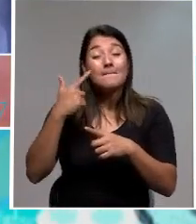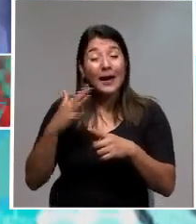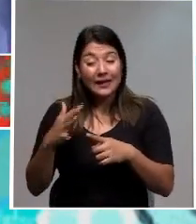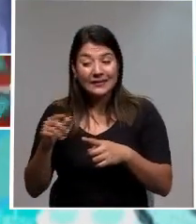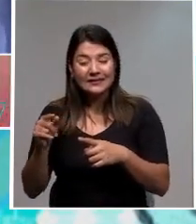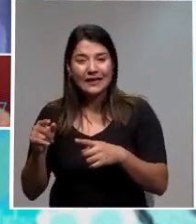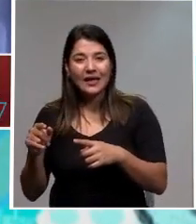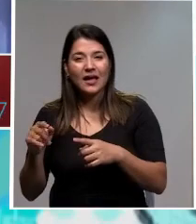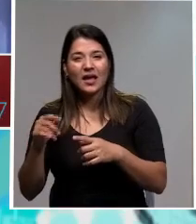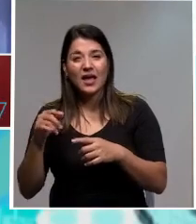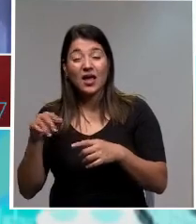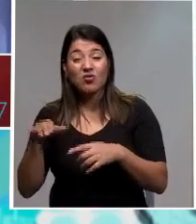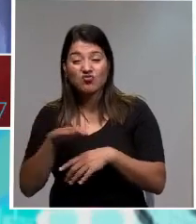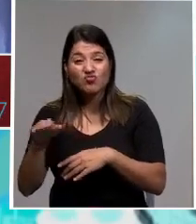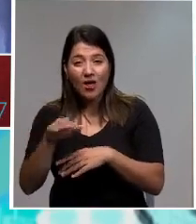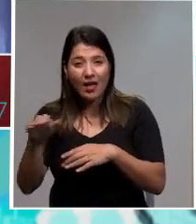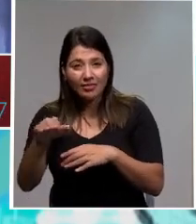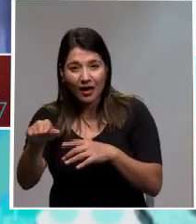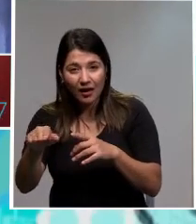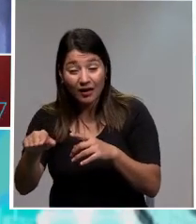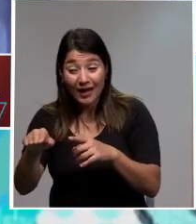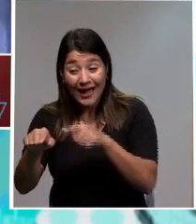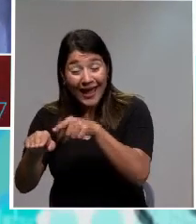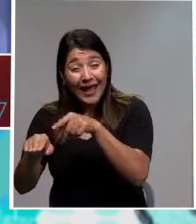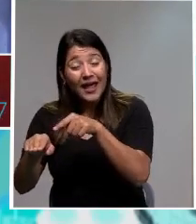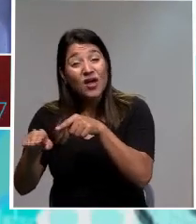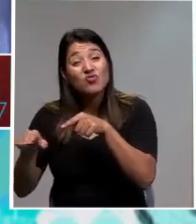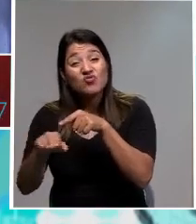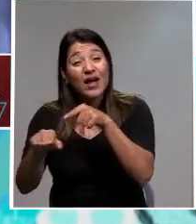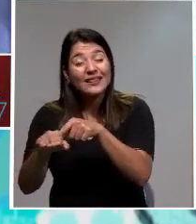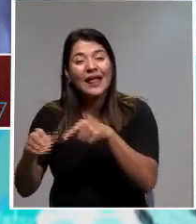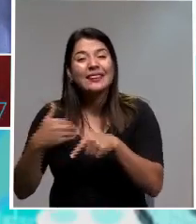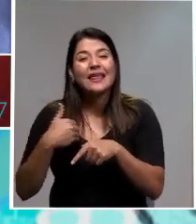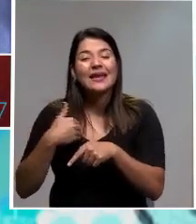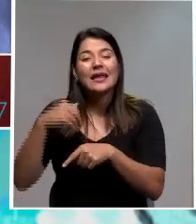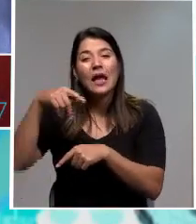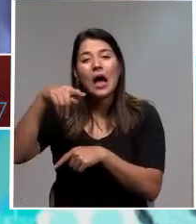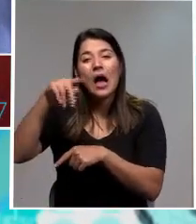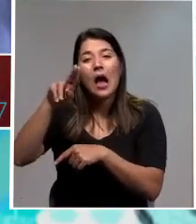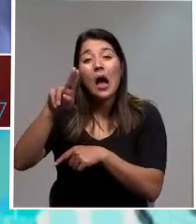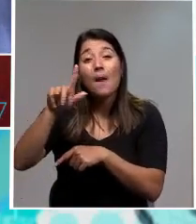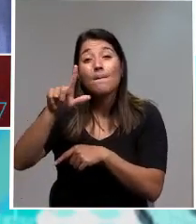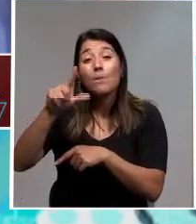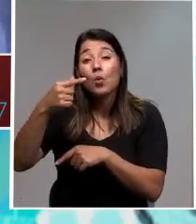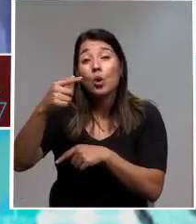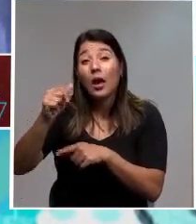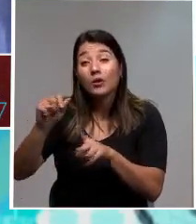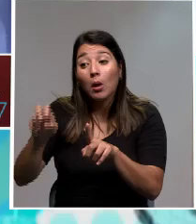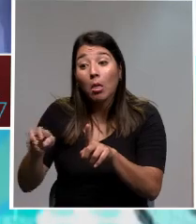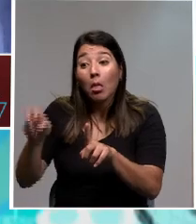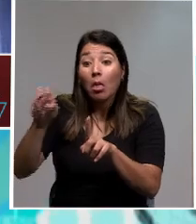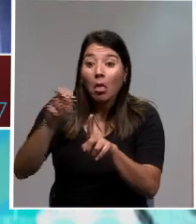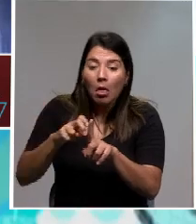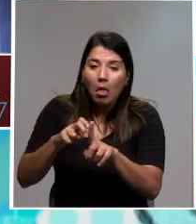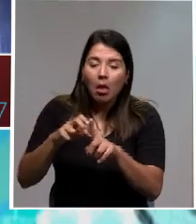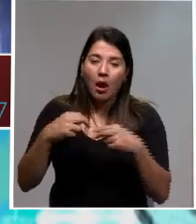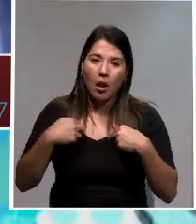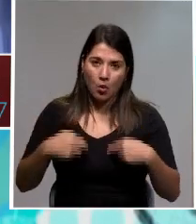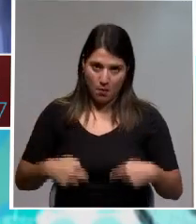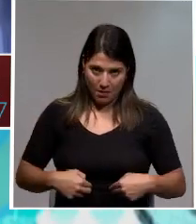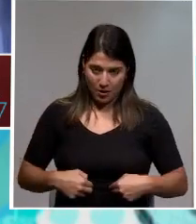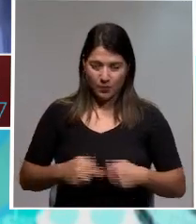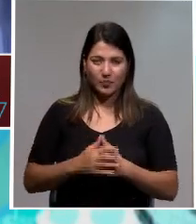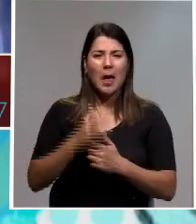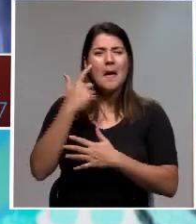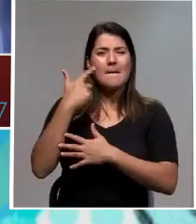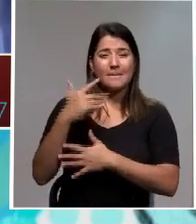particularmente, y la pulga de la rata era la que transmitía la infección al ser humano. Se estima que el número de muertes